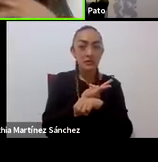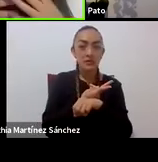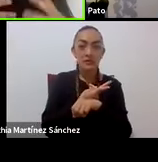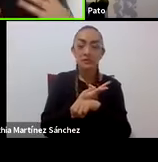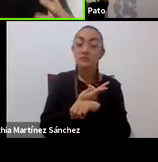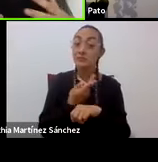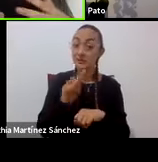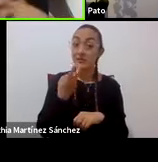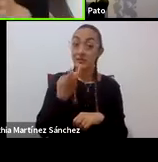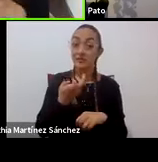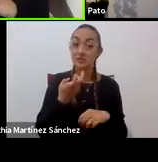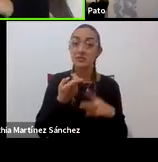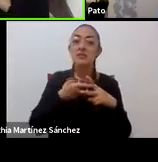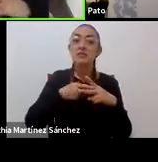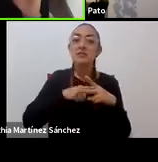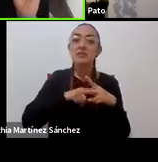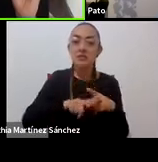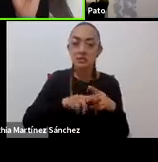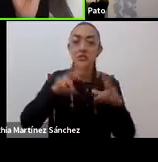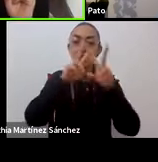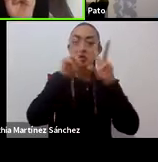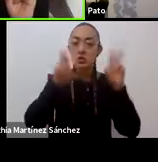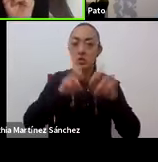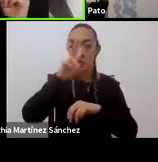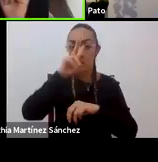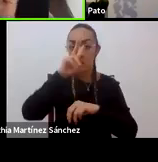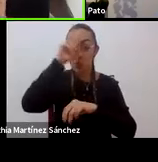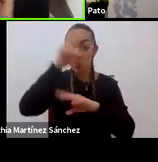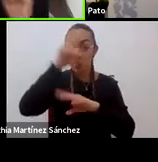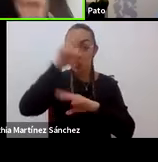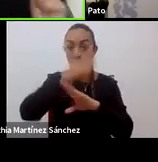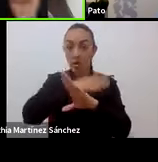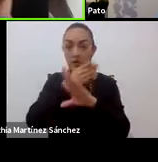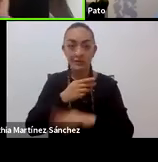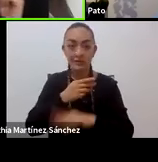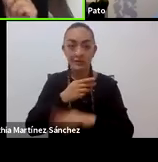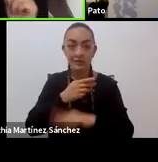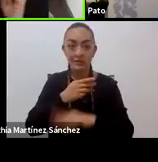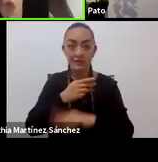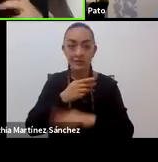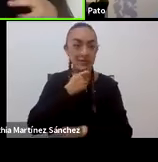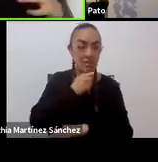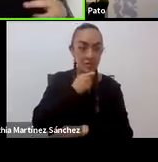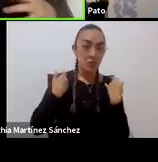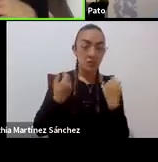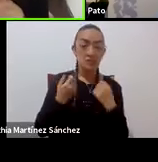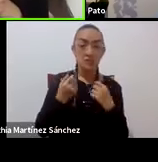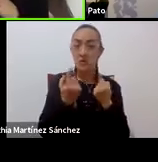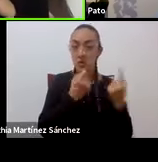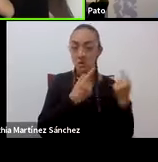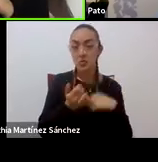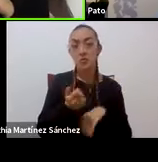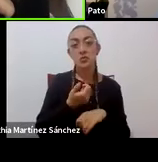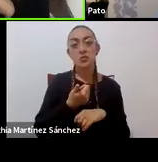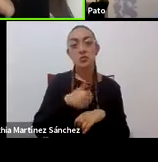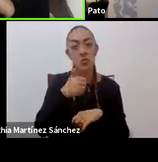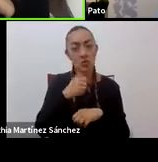noviazgo con niñas y niños y adolescentes, porque sí tenemos algunos de 11 años, tenemos variaciones en